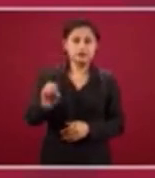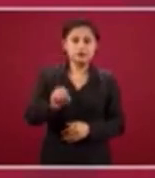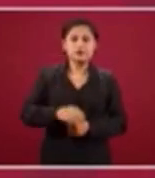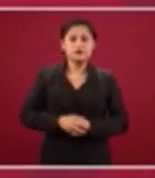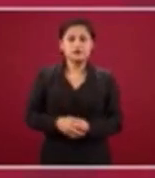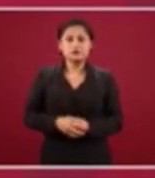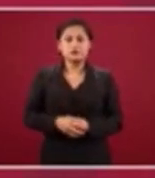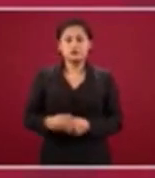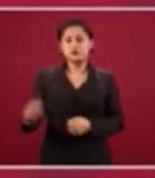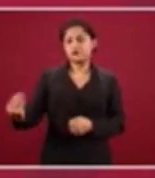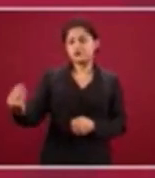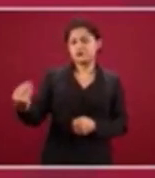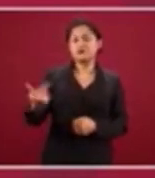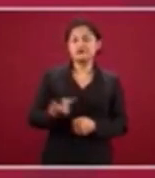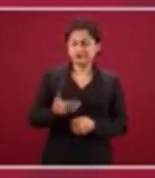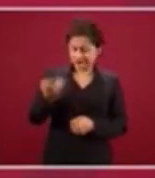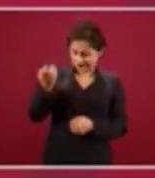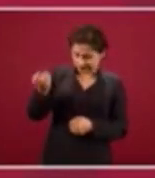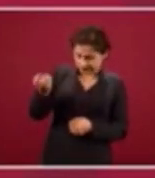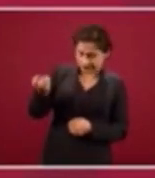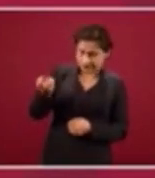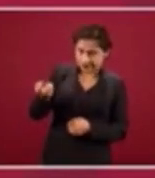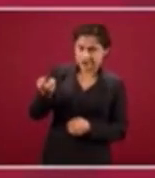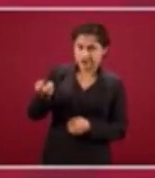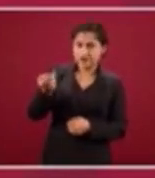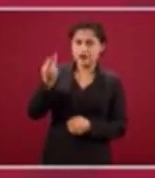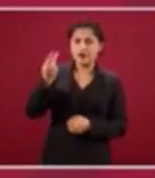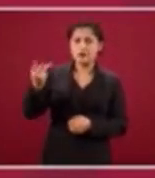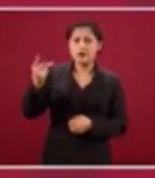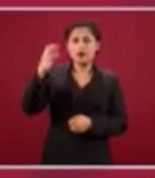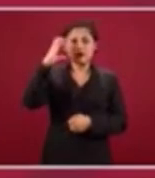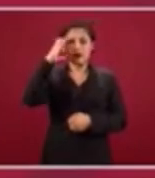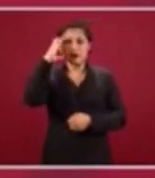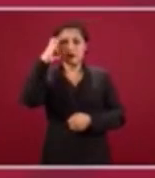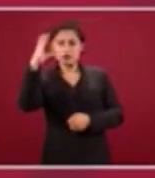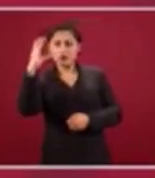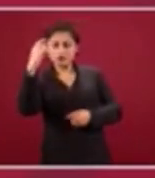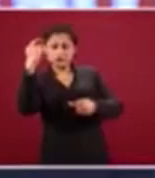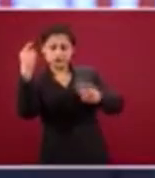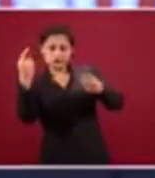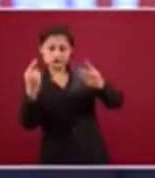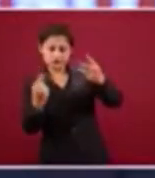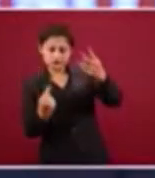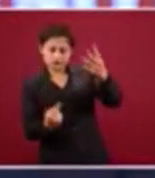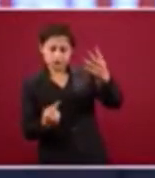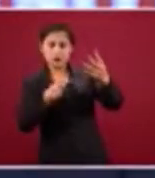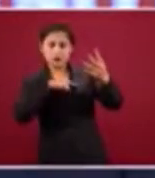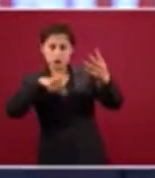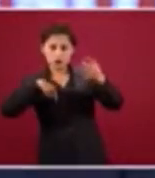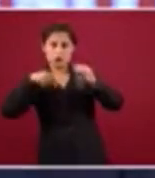Por eso, pero todos los crímenes los estamos enfrentando,